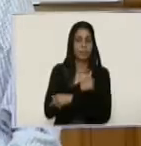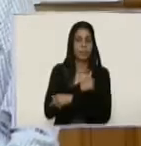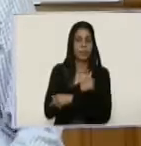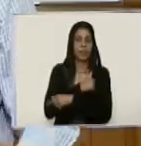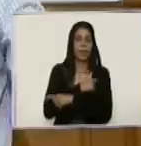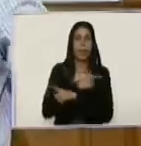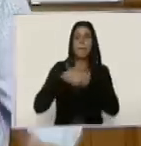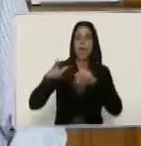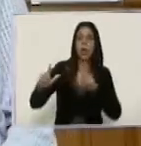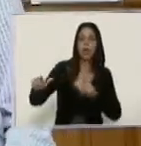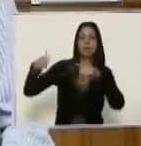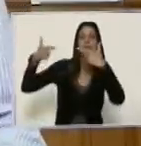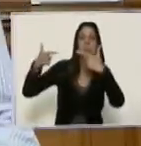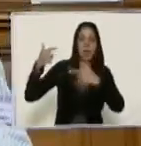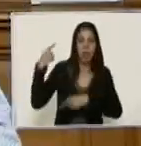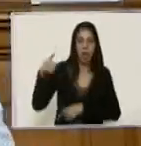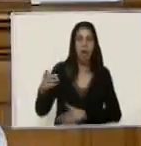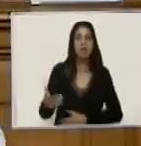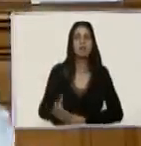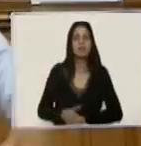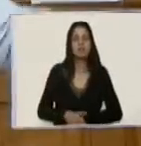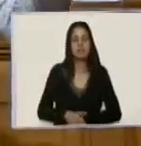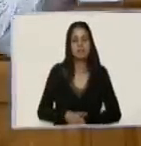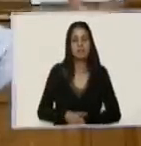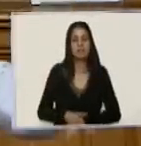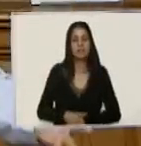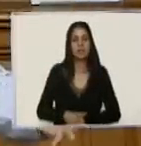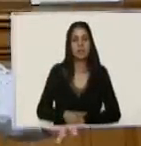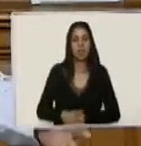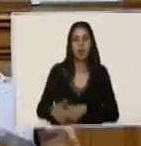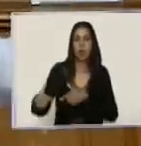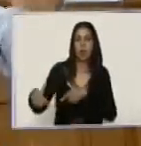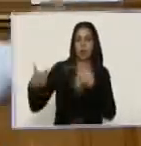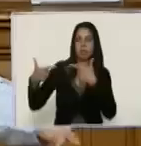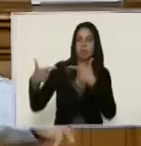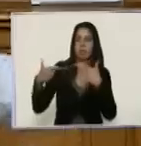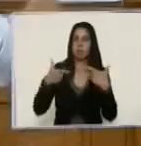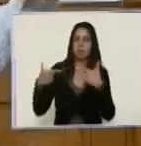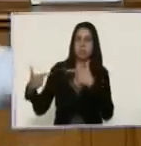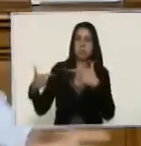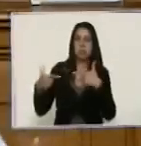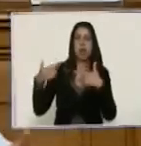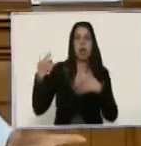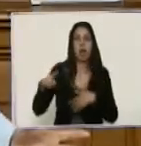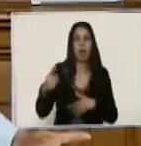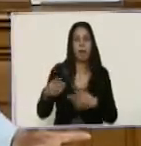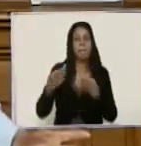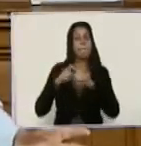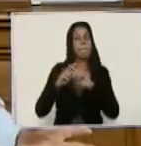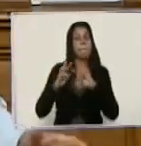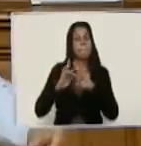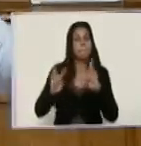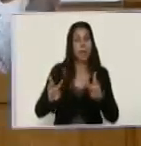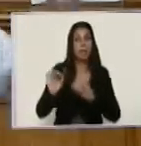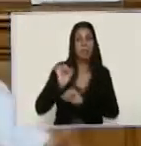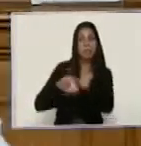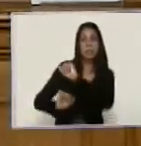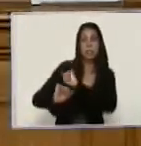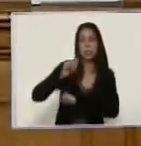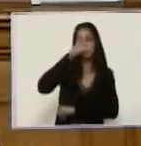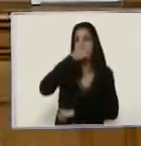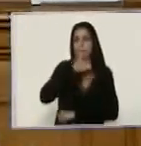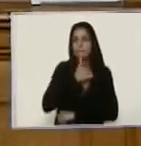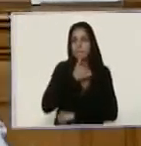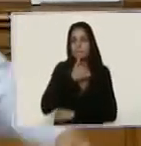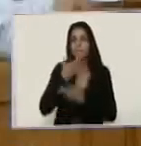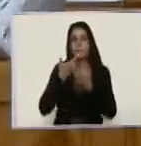Es en eso que no estamos. Estamos en una lucha inmensa, pacífica, de la